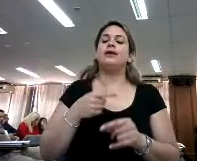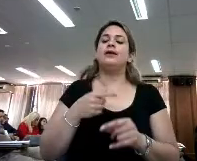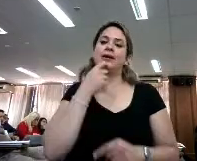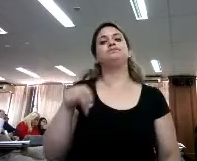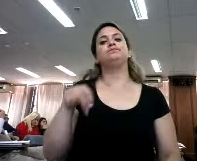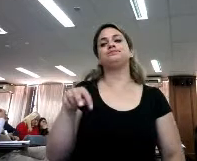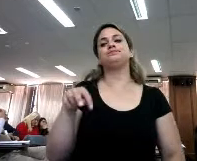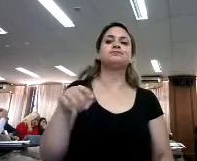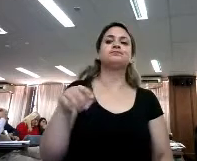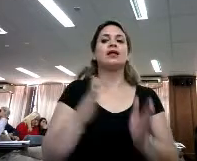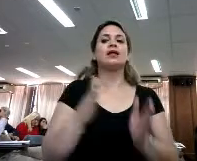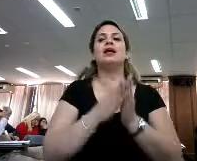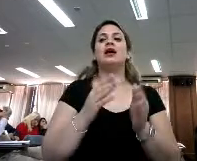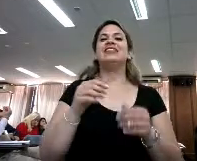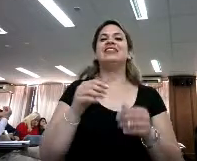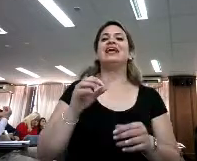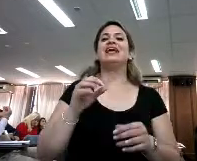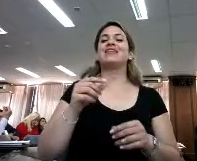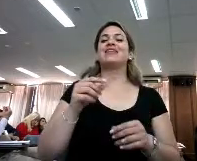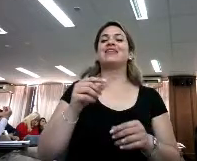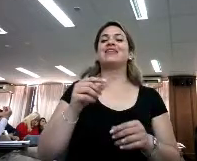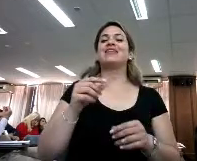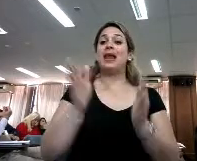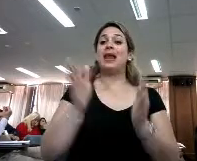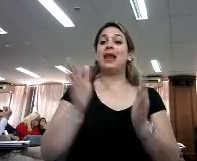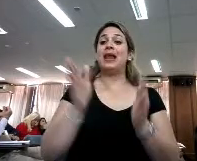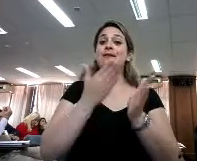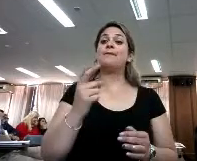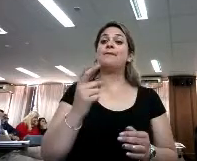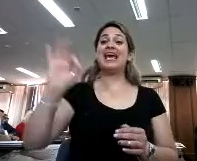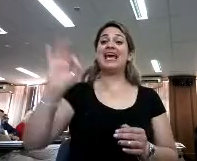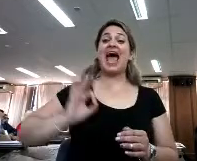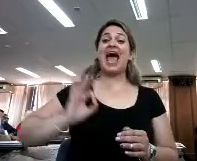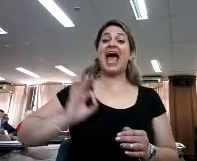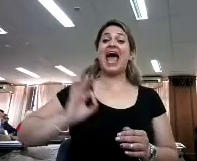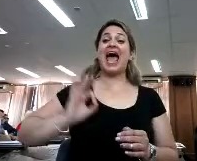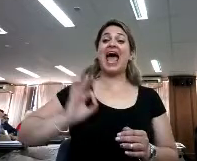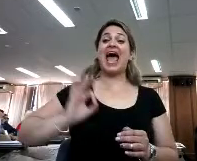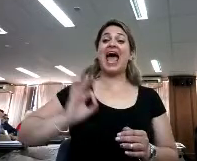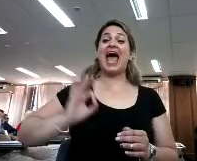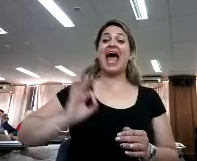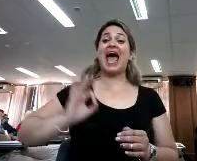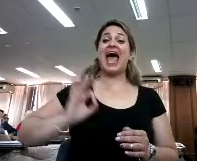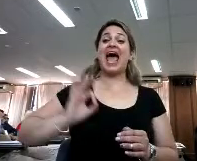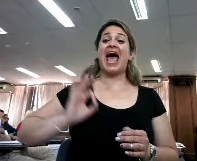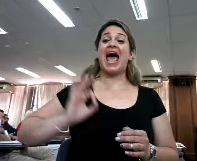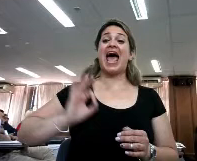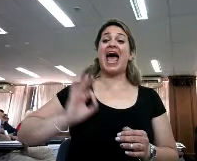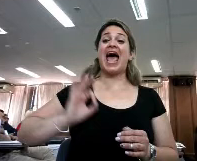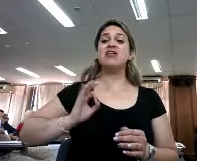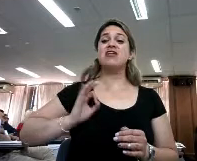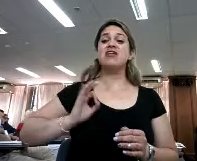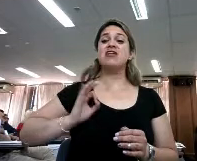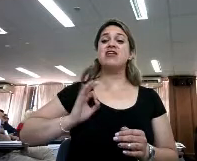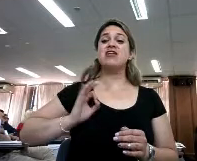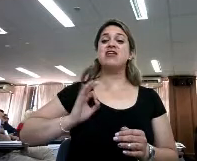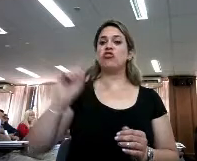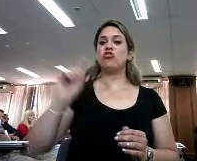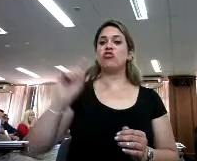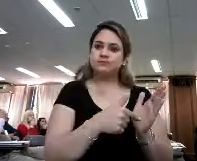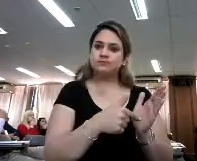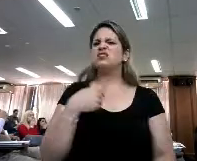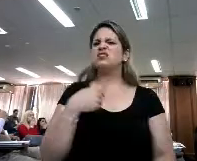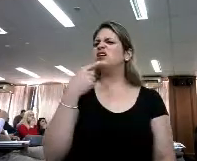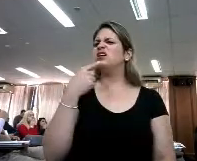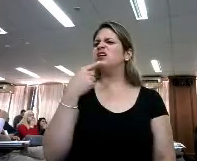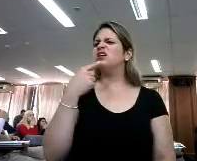sobre el libro Cien años de soledad, de Gabriel García Márquez, en algún momento me entregan una obra que se llamaba El incesto en Cien